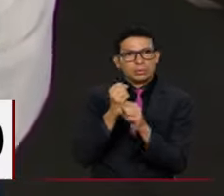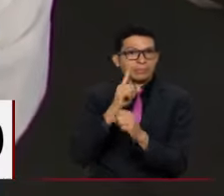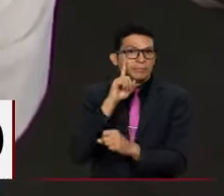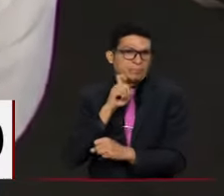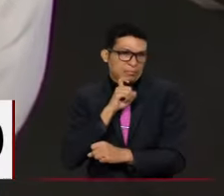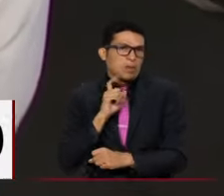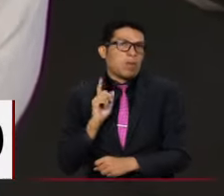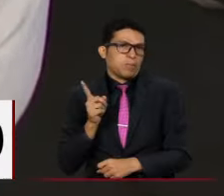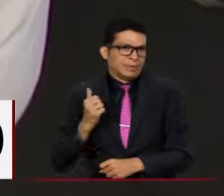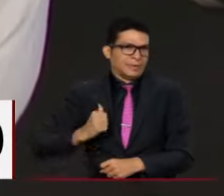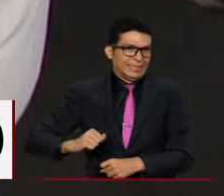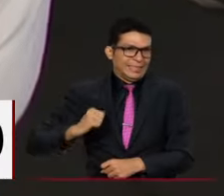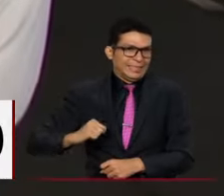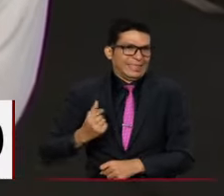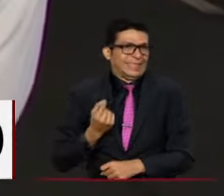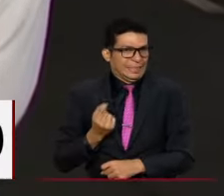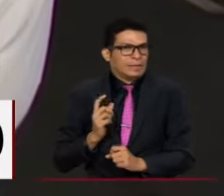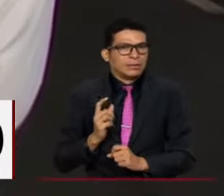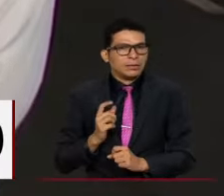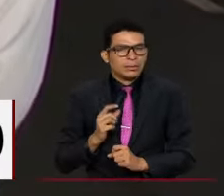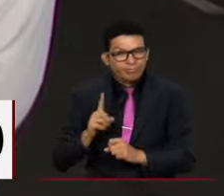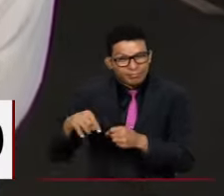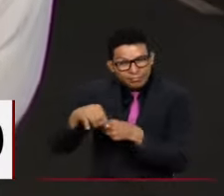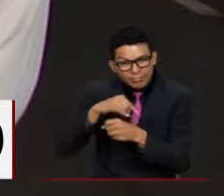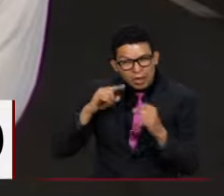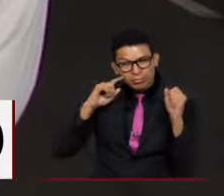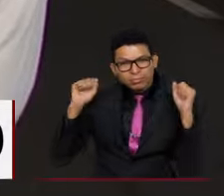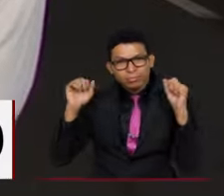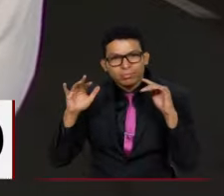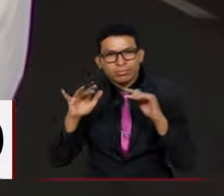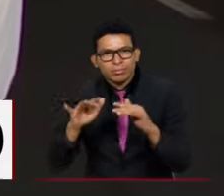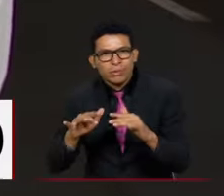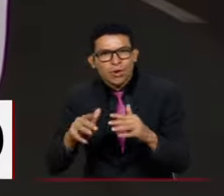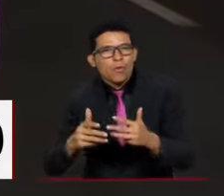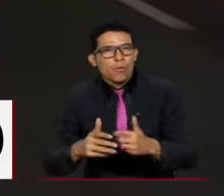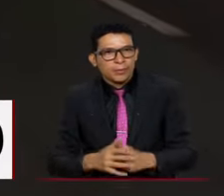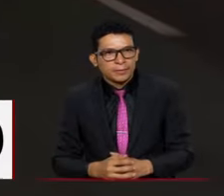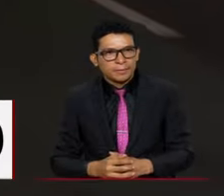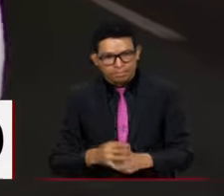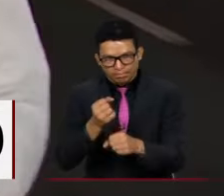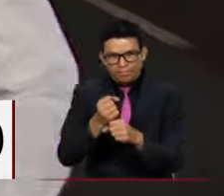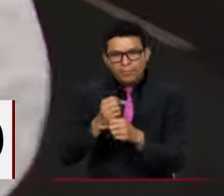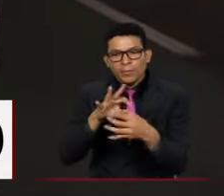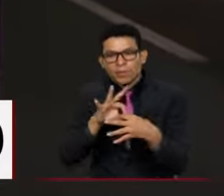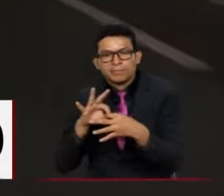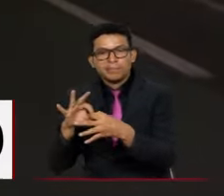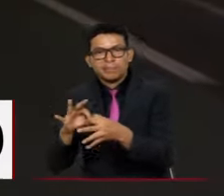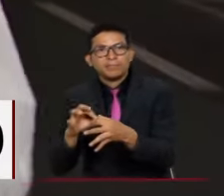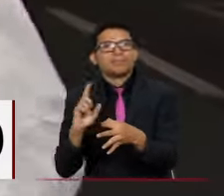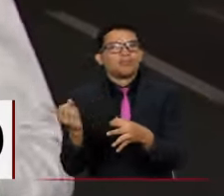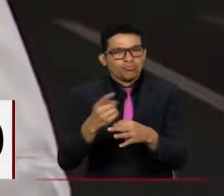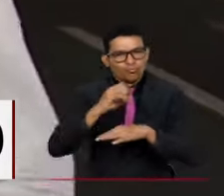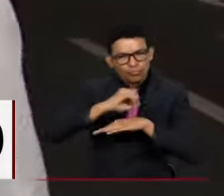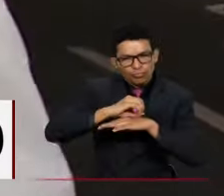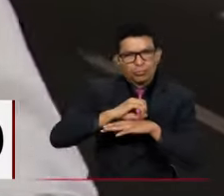sexuales. ¿Cómo hacer que esta zona se vuelva atractiva para los ciudadanos? Bueno, es un trabajo que estamos articulando con todos los organismos. Aquí